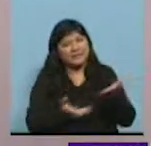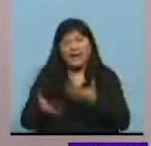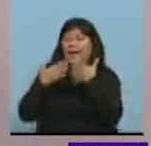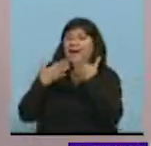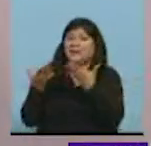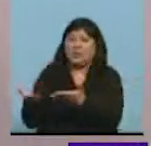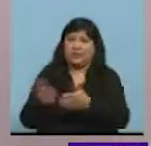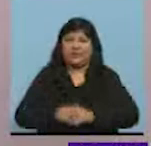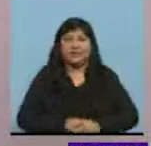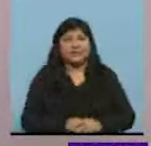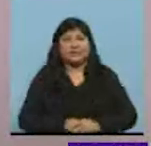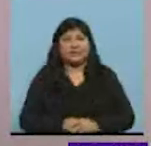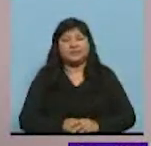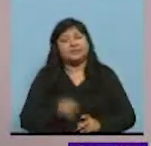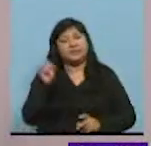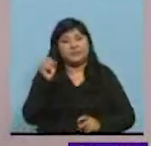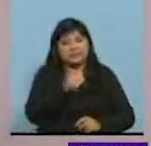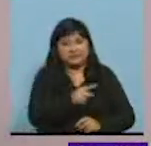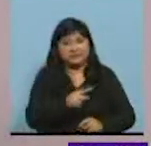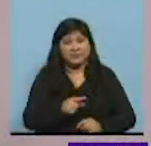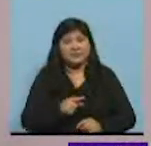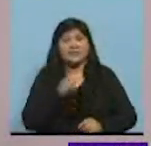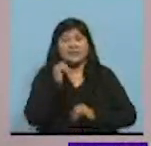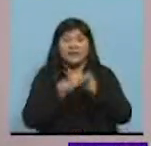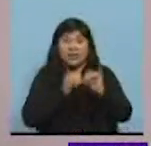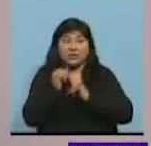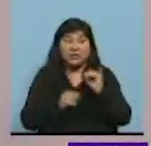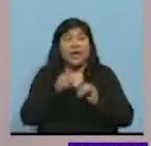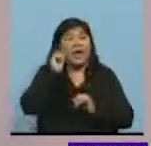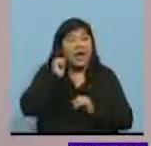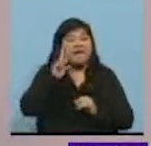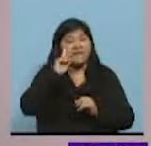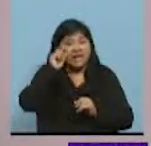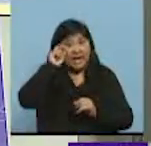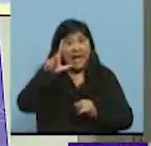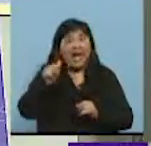así teníamos los conceptos de abril a marcilla de ejesa